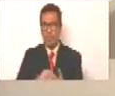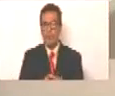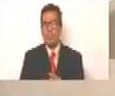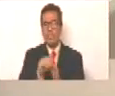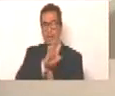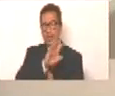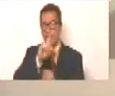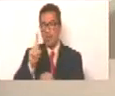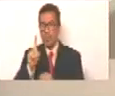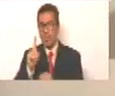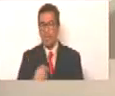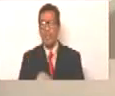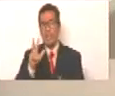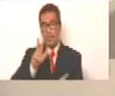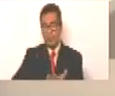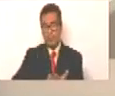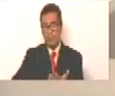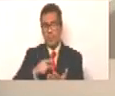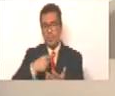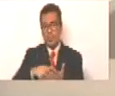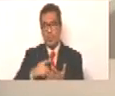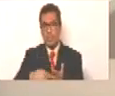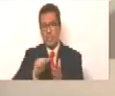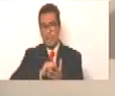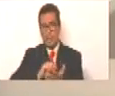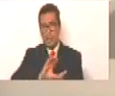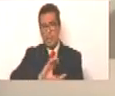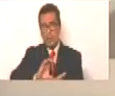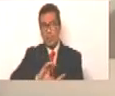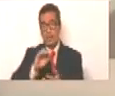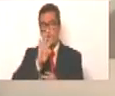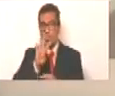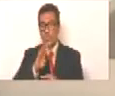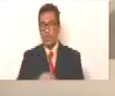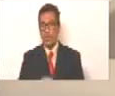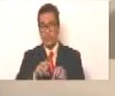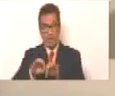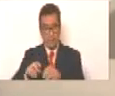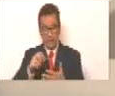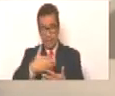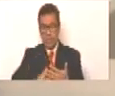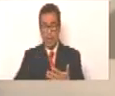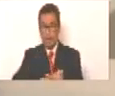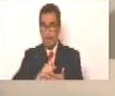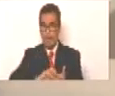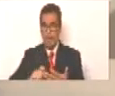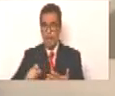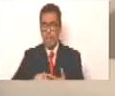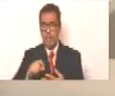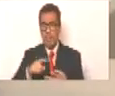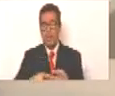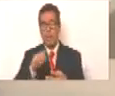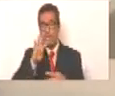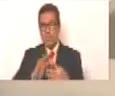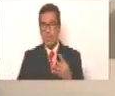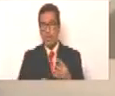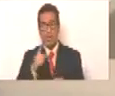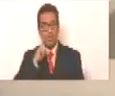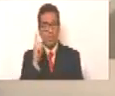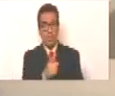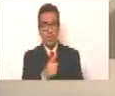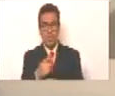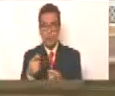sugiere aprobar la denominación del capítulo 4, quedando redactado de la manera siguiente: acápite, capítulo 4, obligaciones tributarias. Es